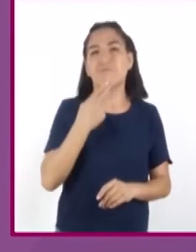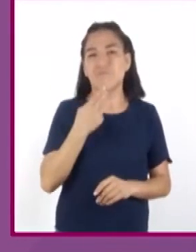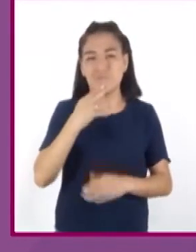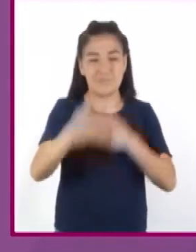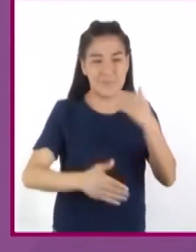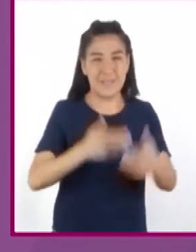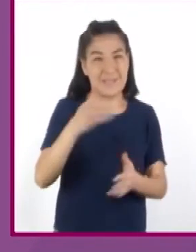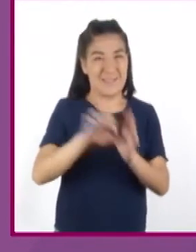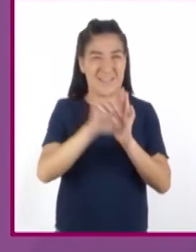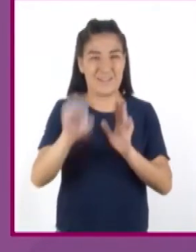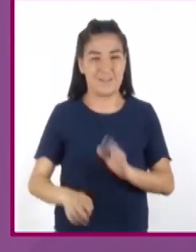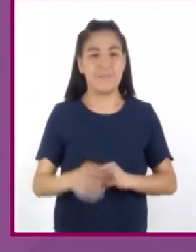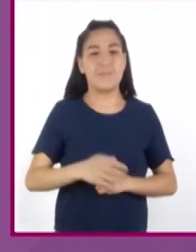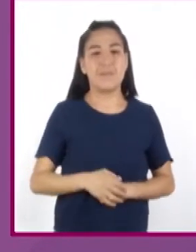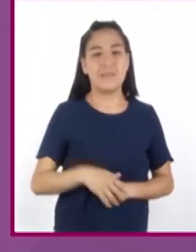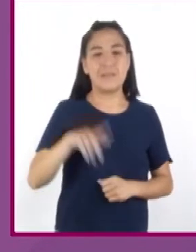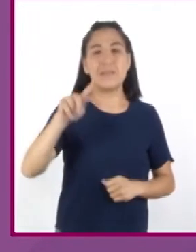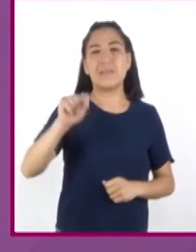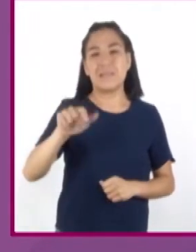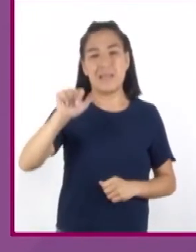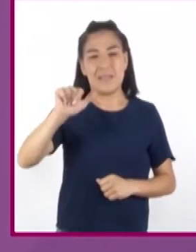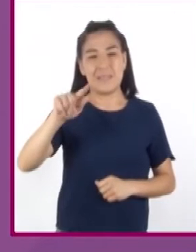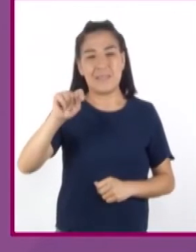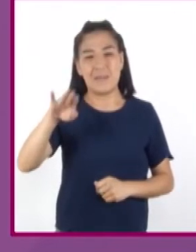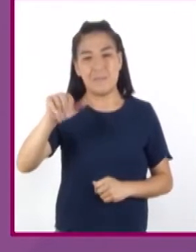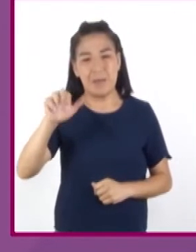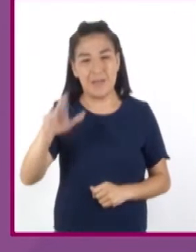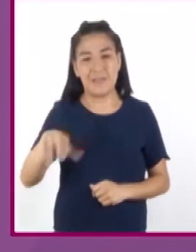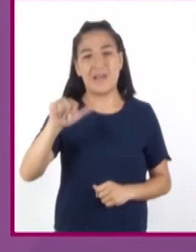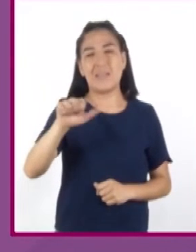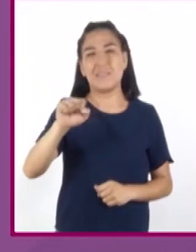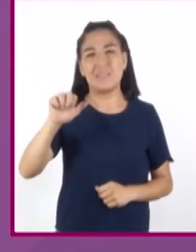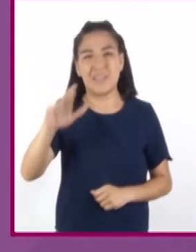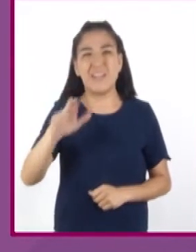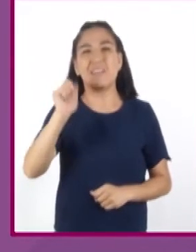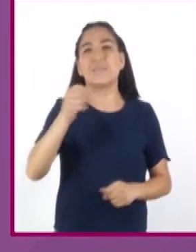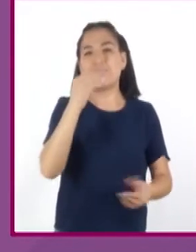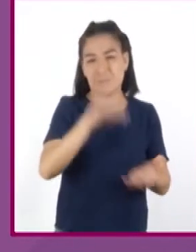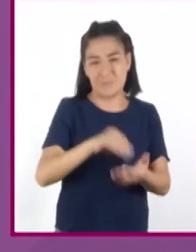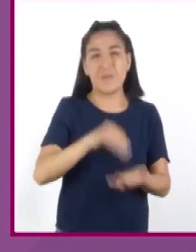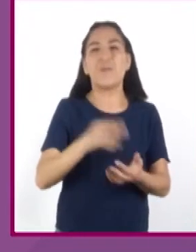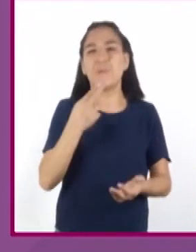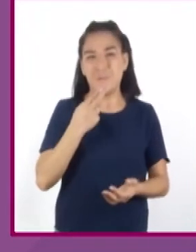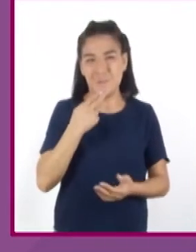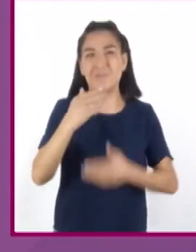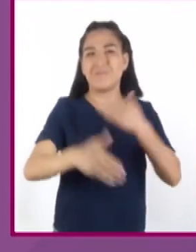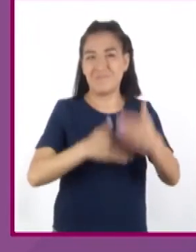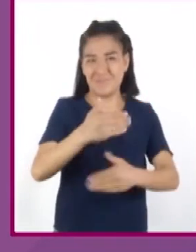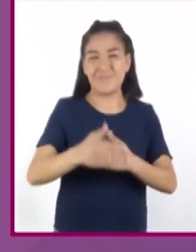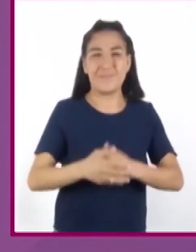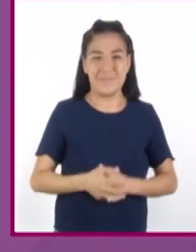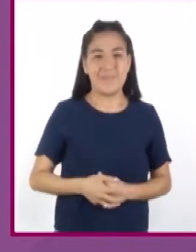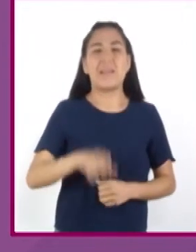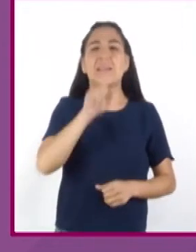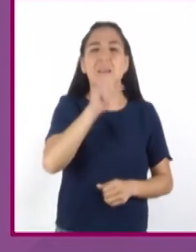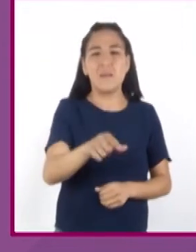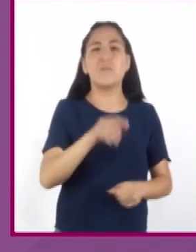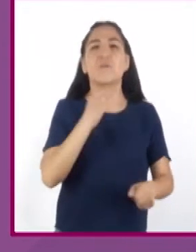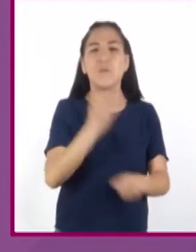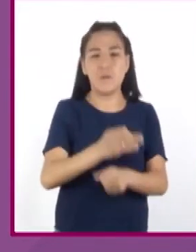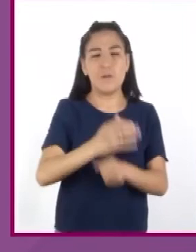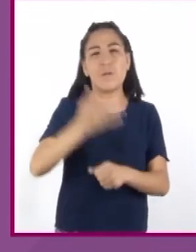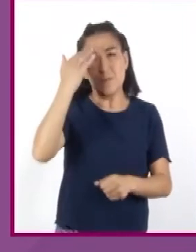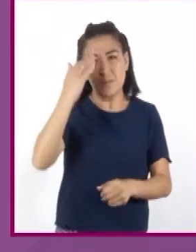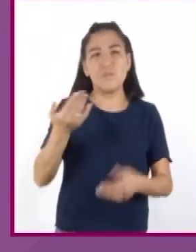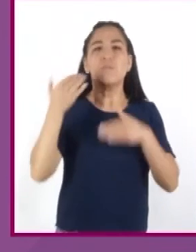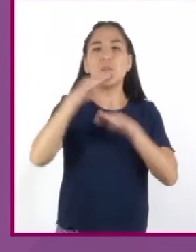Por ejemplo, tenemos verbos como tatemar o pepenar que seguimos empleando de manera cotidiana. También podemos conocer mucho acerca